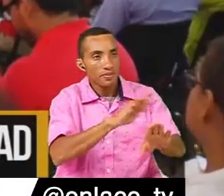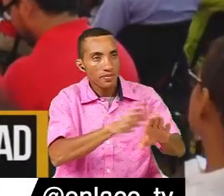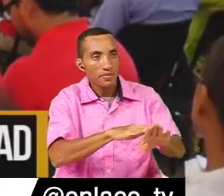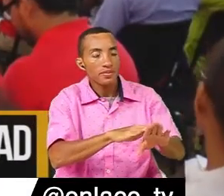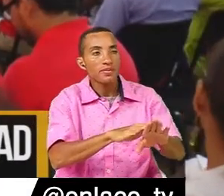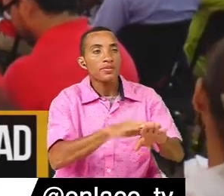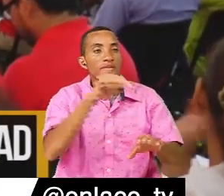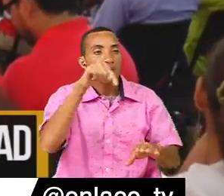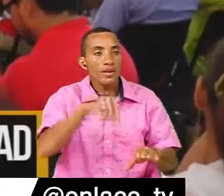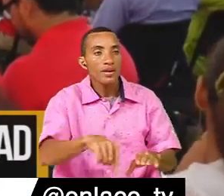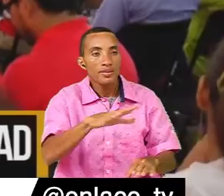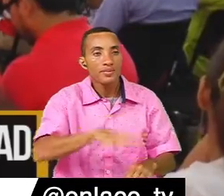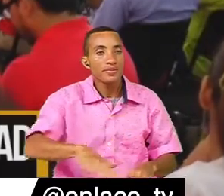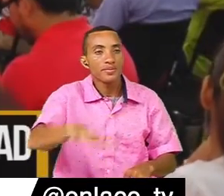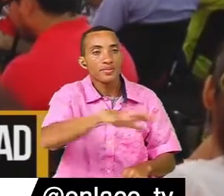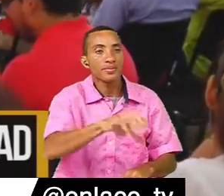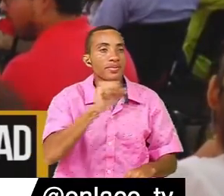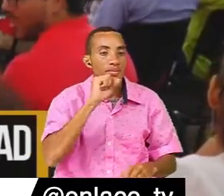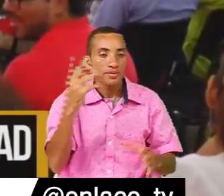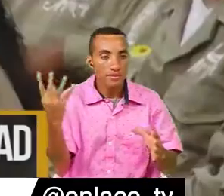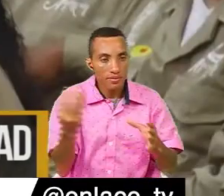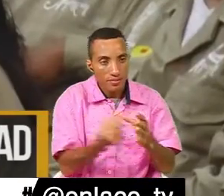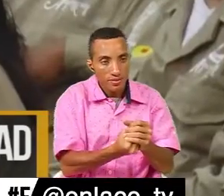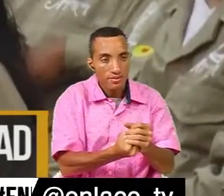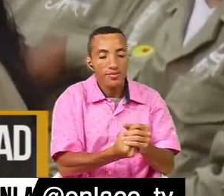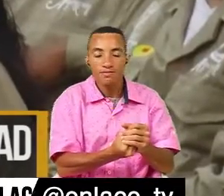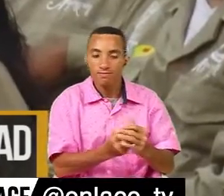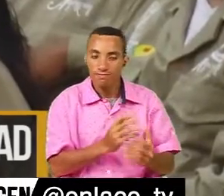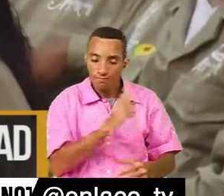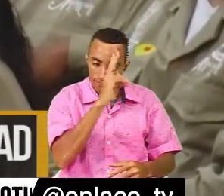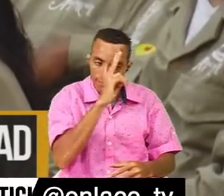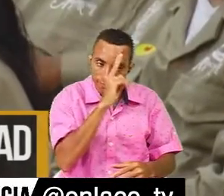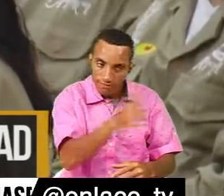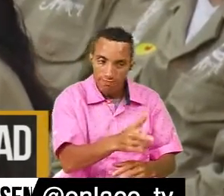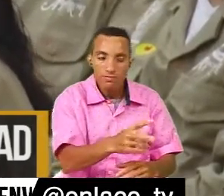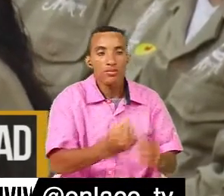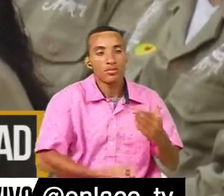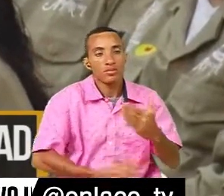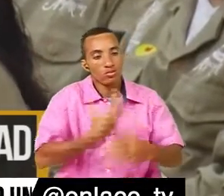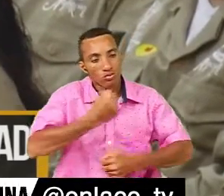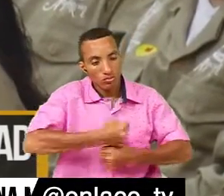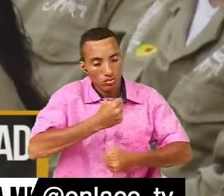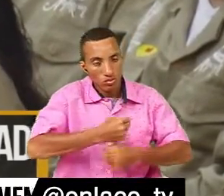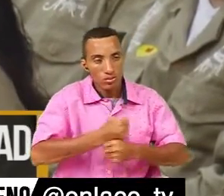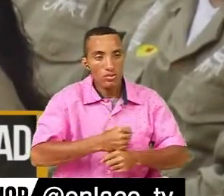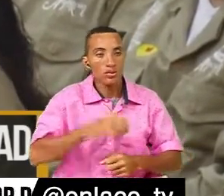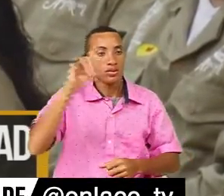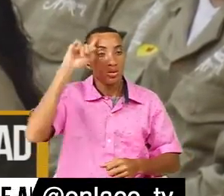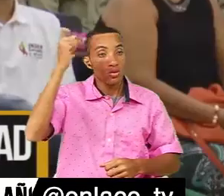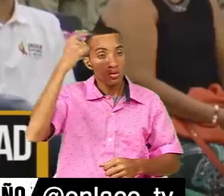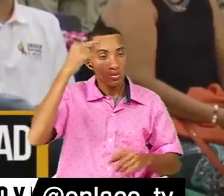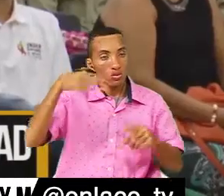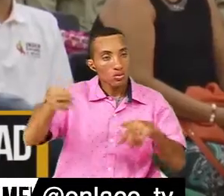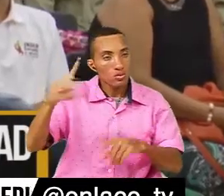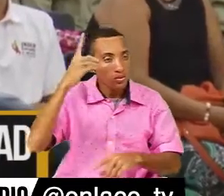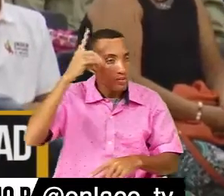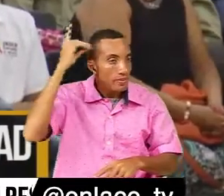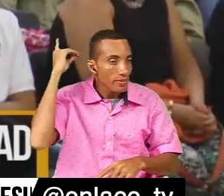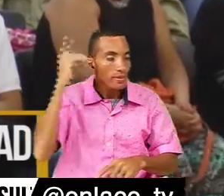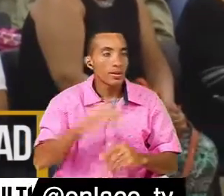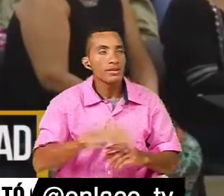Barranca Bermeja es incluyente, humana, productiva, y aquí les estamos demostrando que sí, que el gobierno de Darío Echeverri está pensando en esas personas